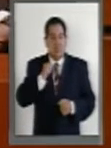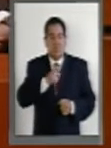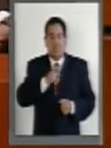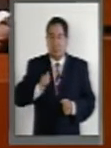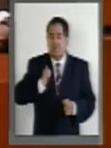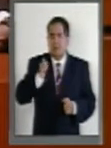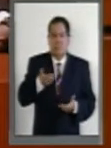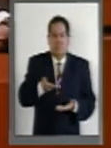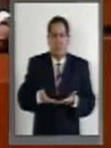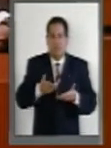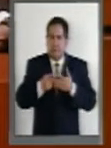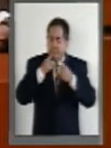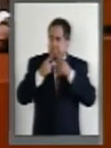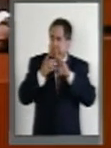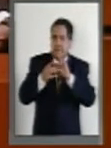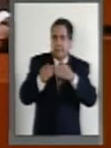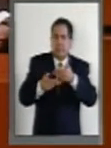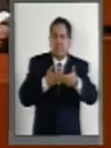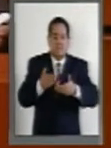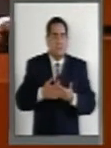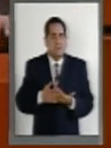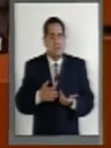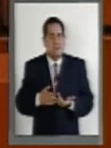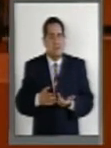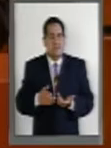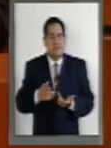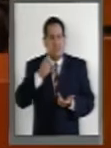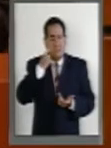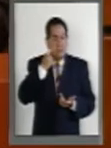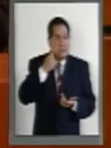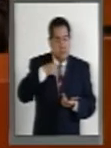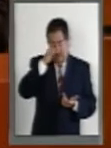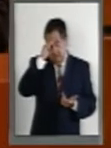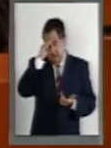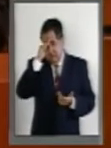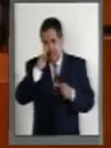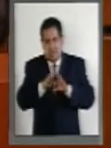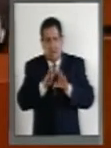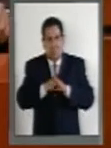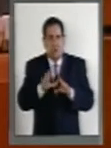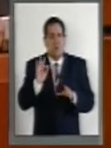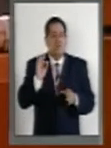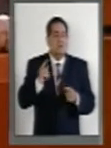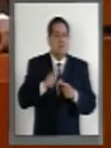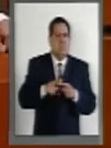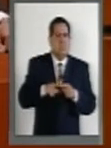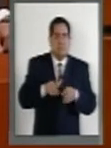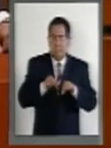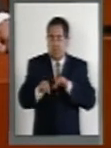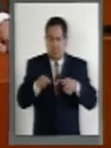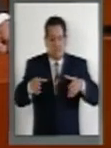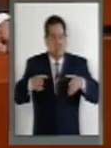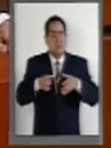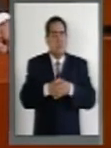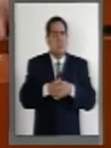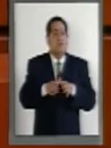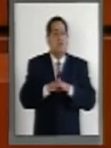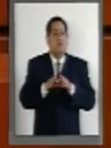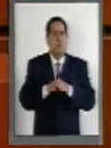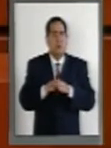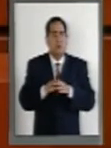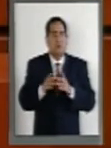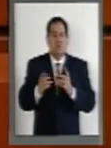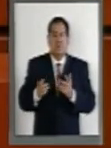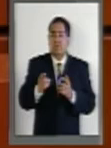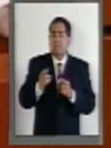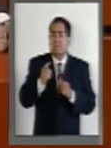ventaja a esta discusión y habría que buscar la manera de que trabajáramos ahora nosotros frente